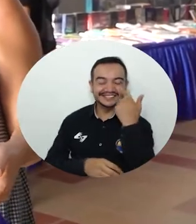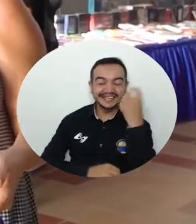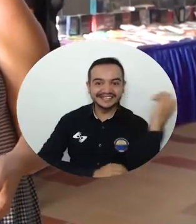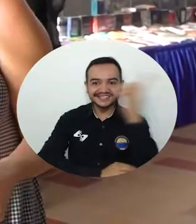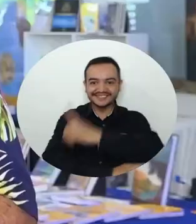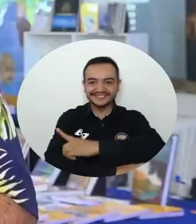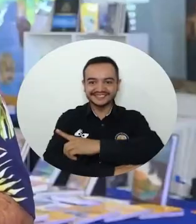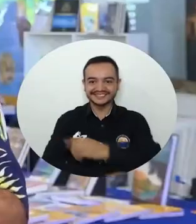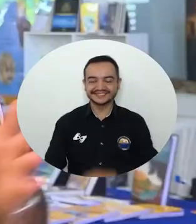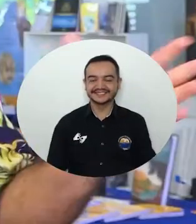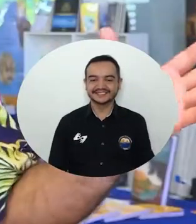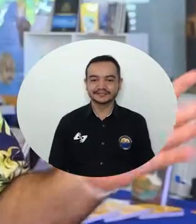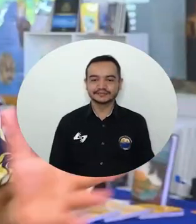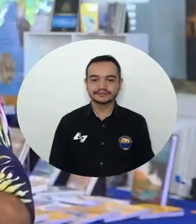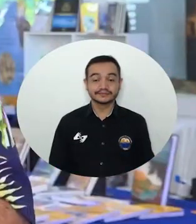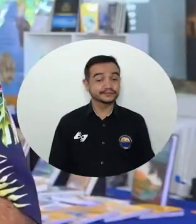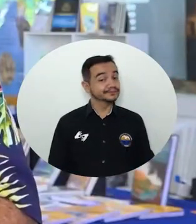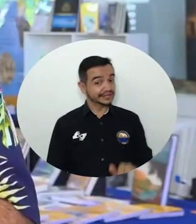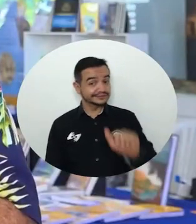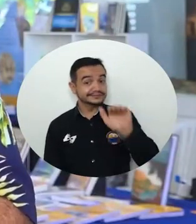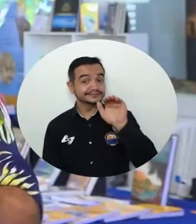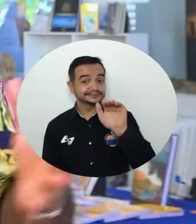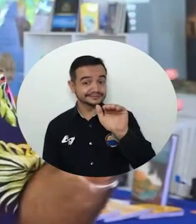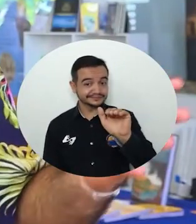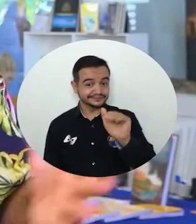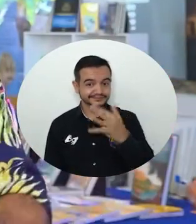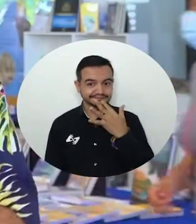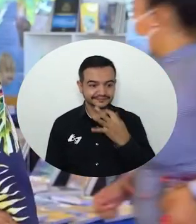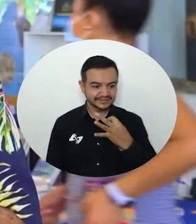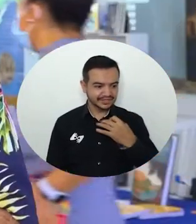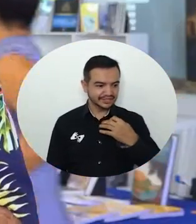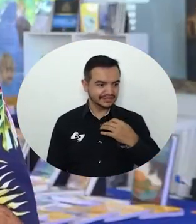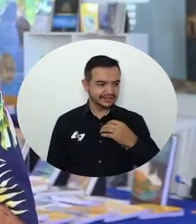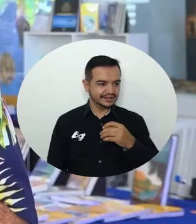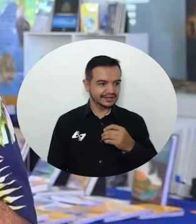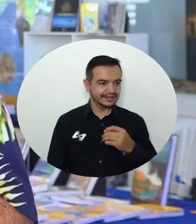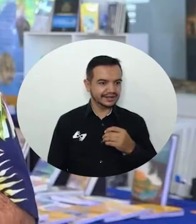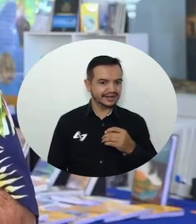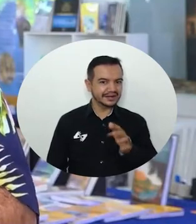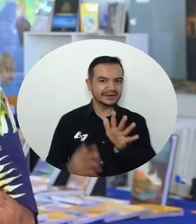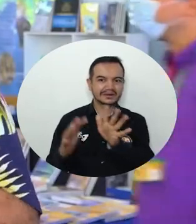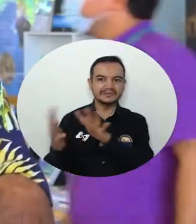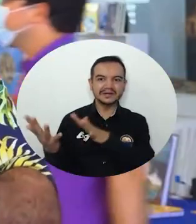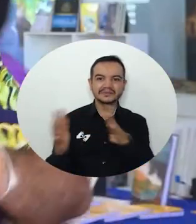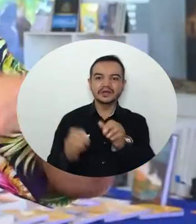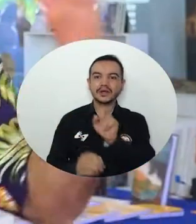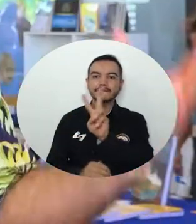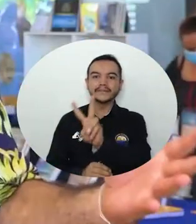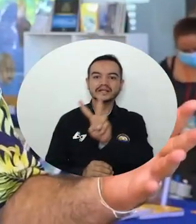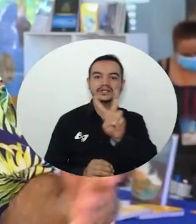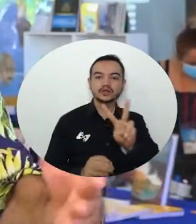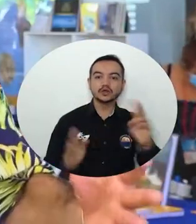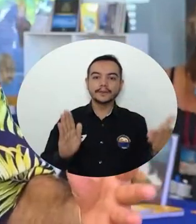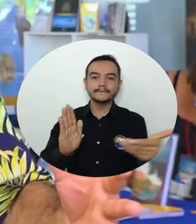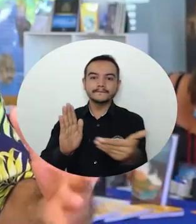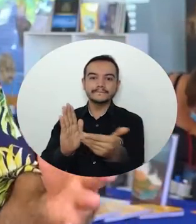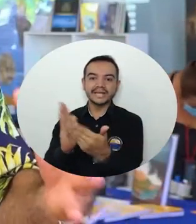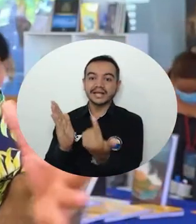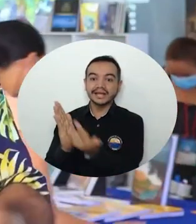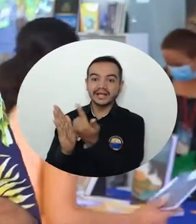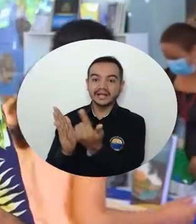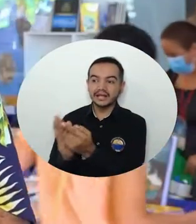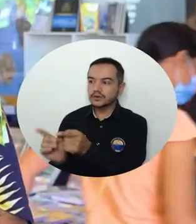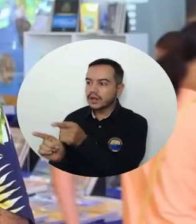maravilloso día. Te puedo decir que de casi 22.000 libros en general que se están